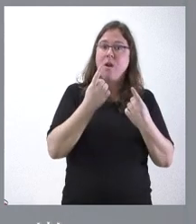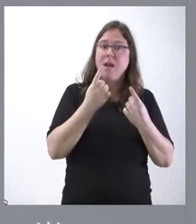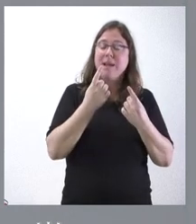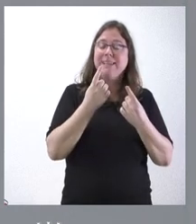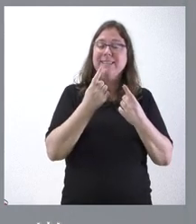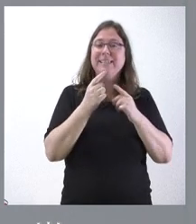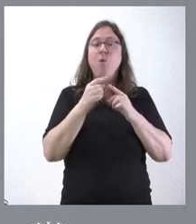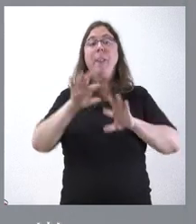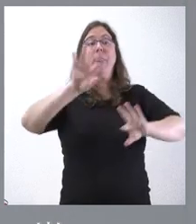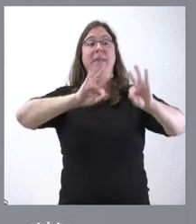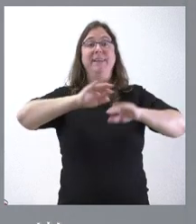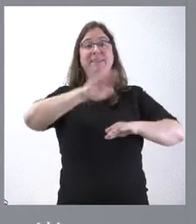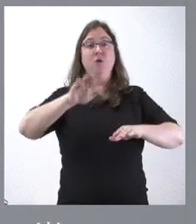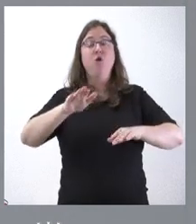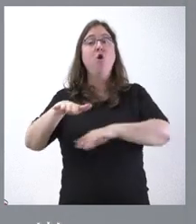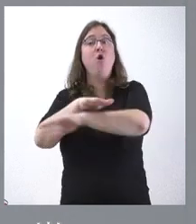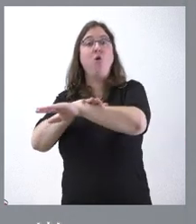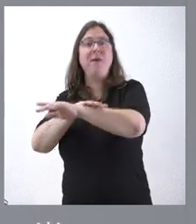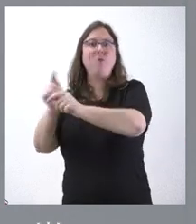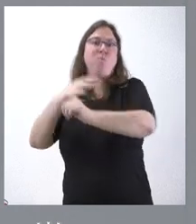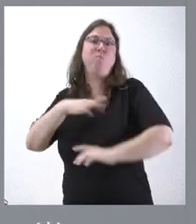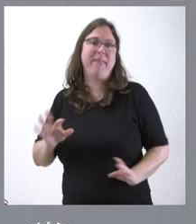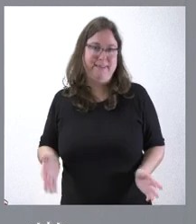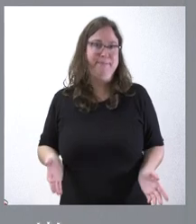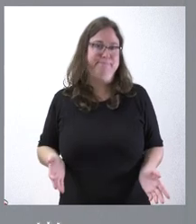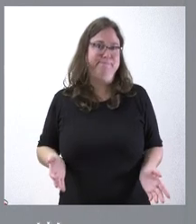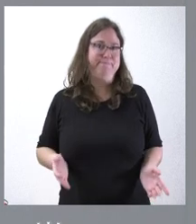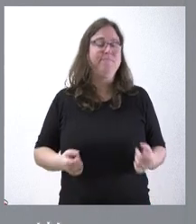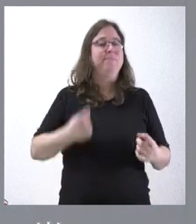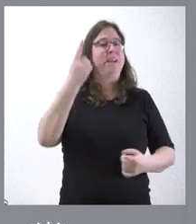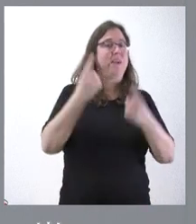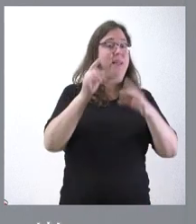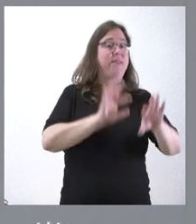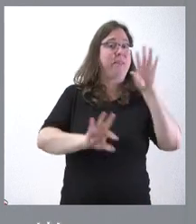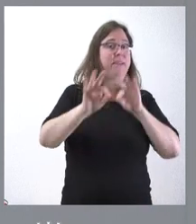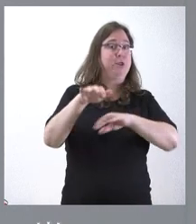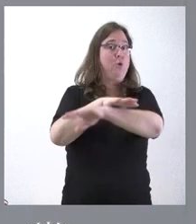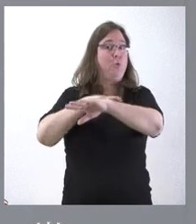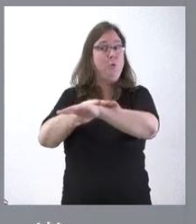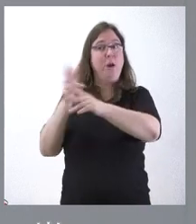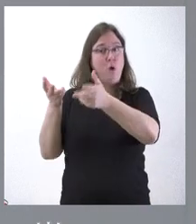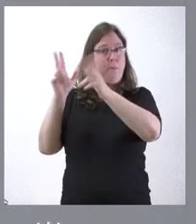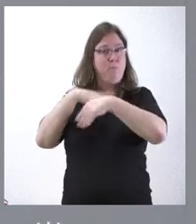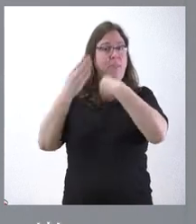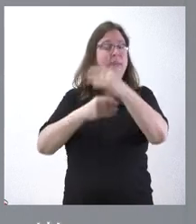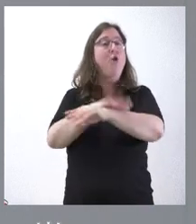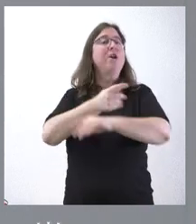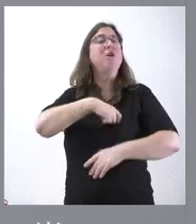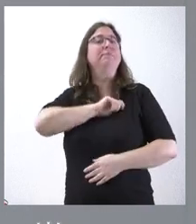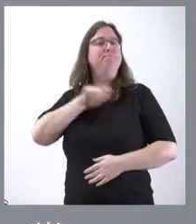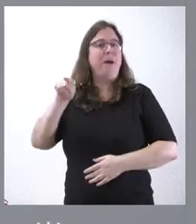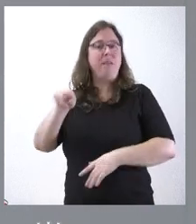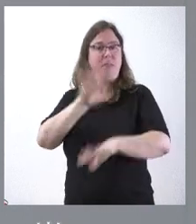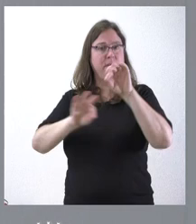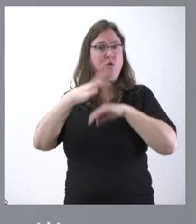del margen de decisión que el gobierno de España puede tomar y que algunas de las decisiones que el gobierno de España tiene libertad de tomar dentro del margen